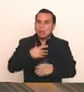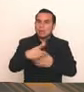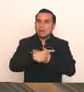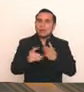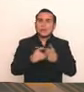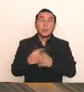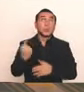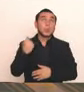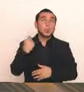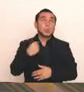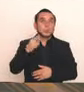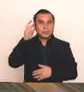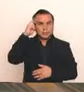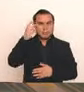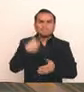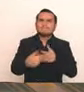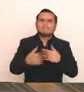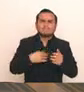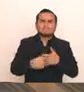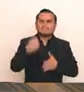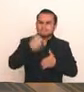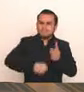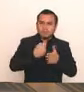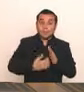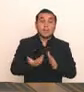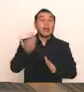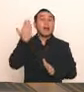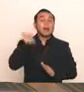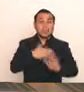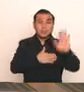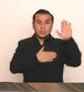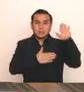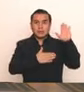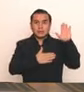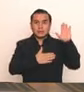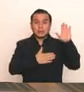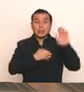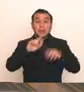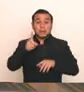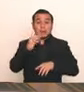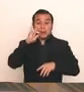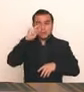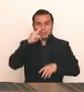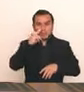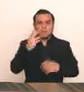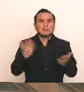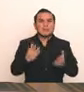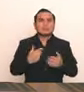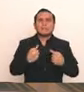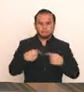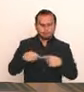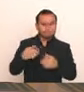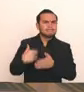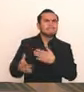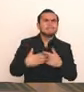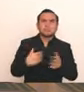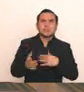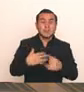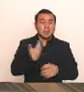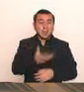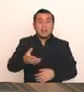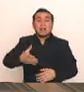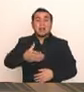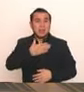a seguir luchando debido a ese juramento que hicimos en la toma de posesión por más difícil que sea por las barreras que nos impongan por más